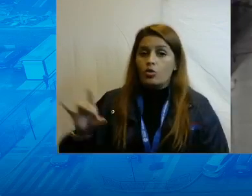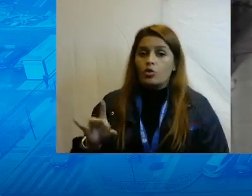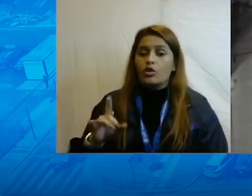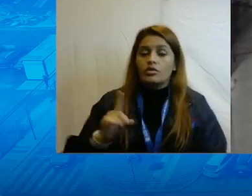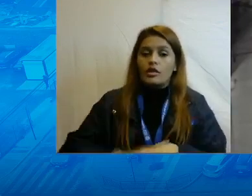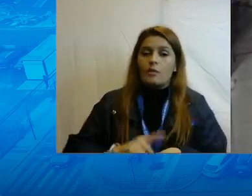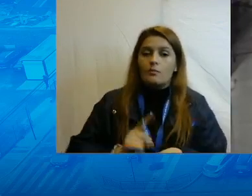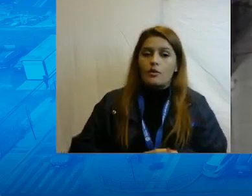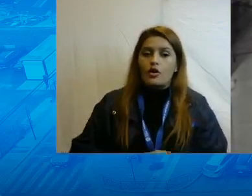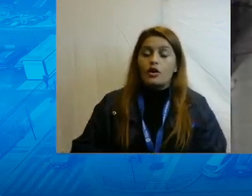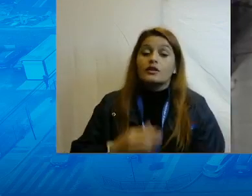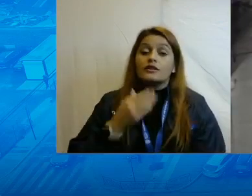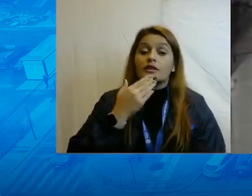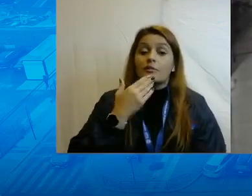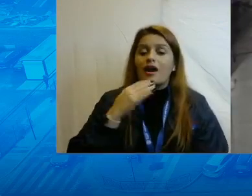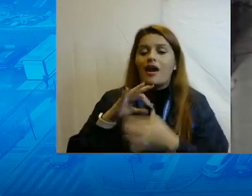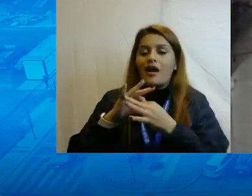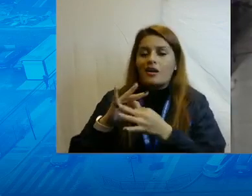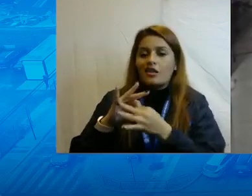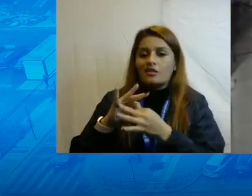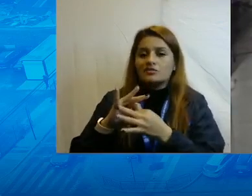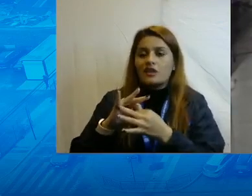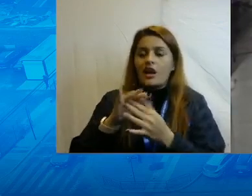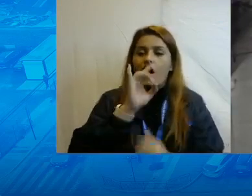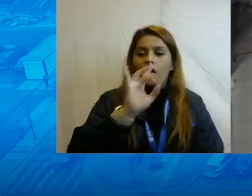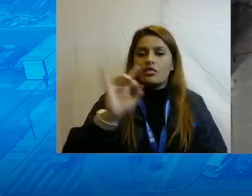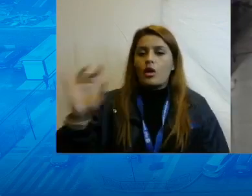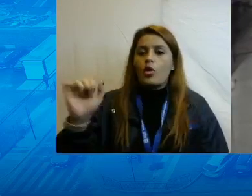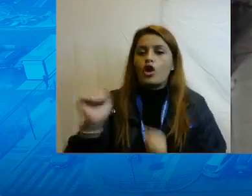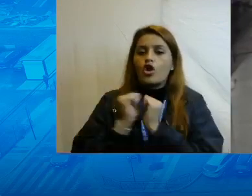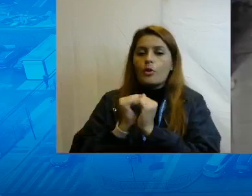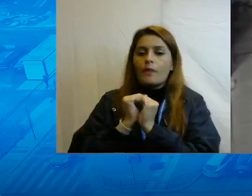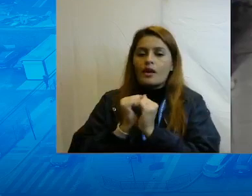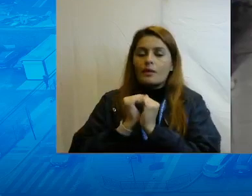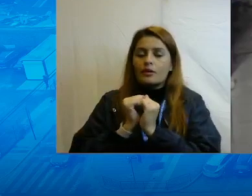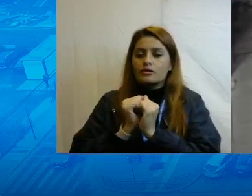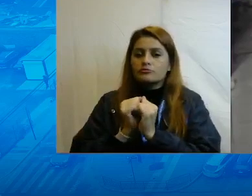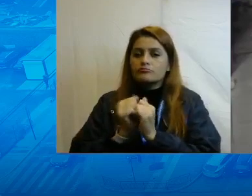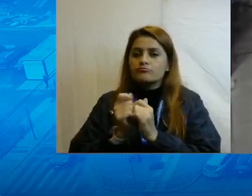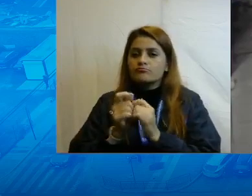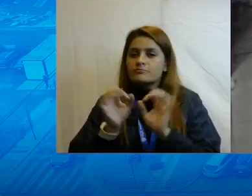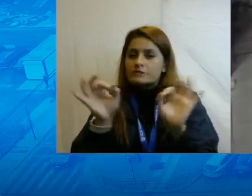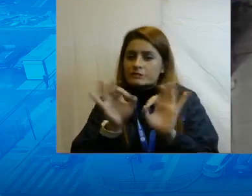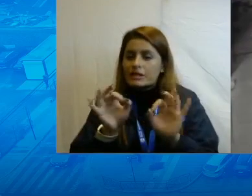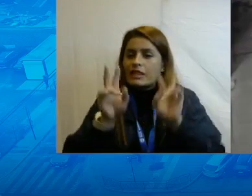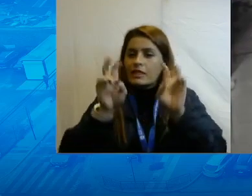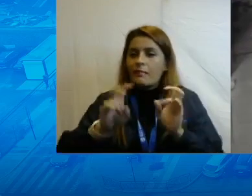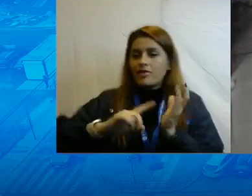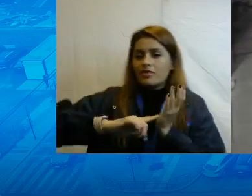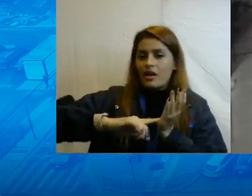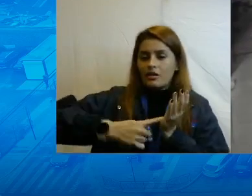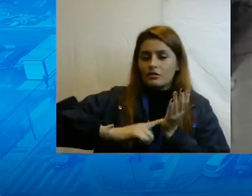tiempo, y también agradecer al Gobierno Central por el acompañamiento y la orientación también en aspectos técnicos.